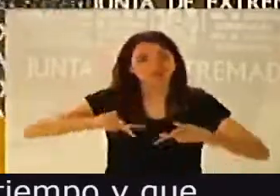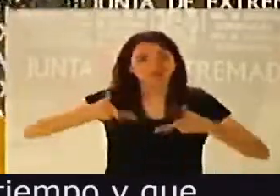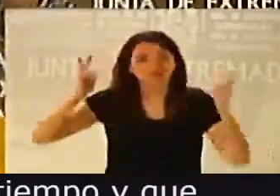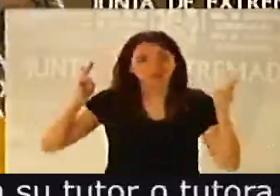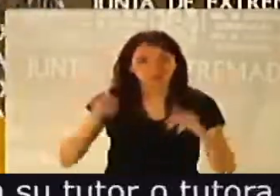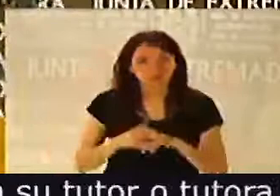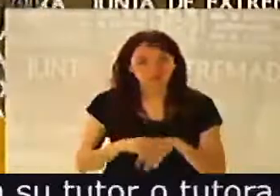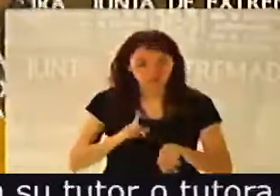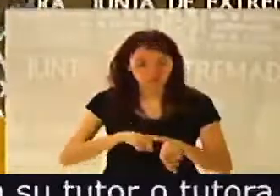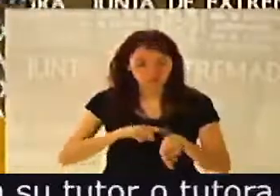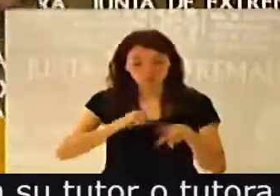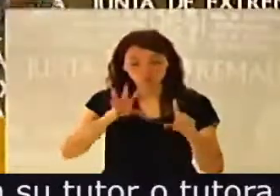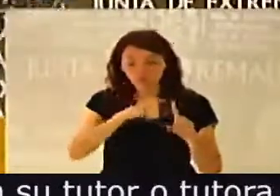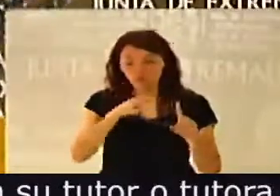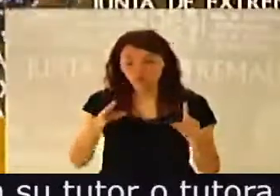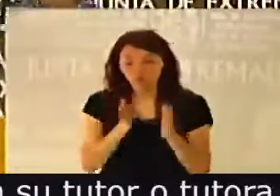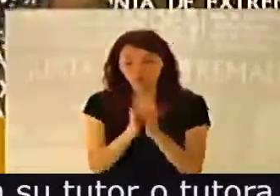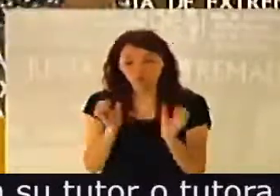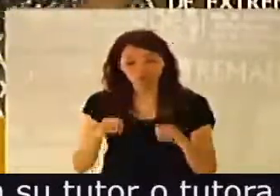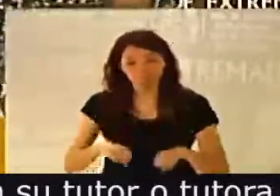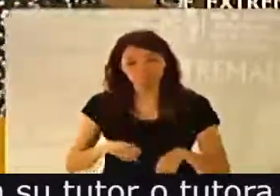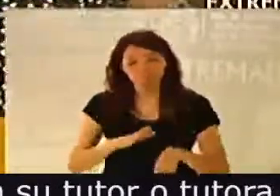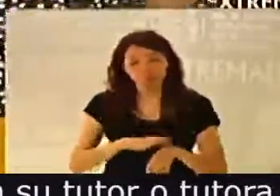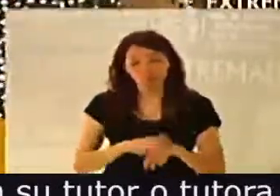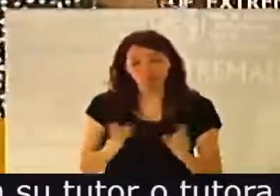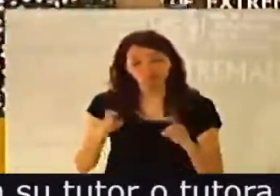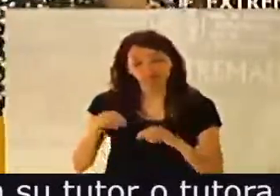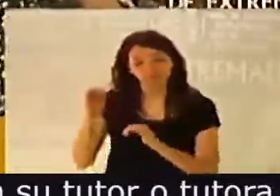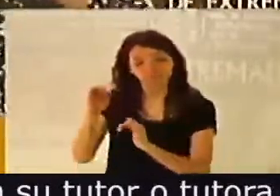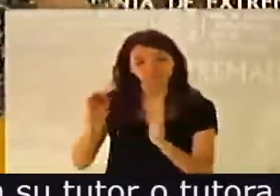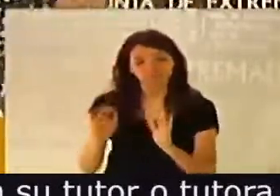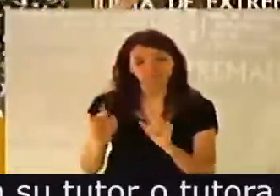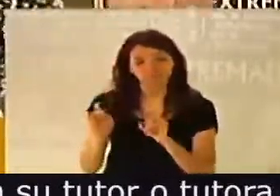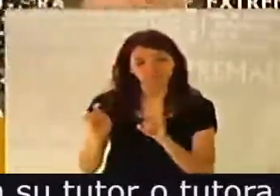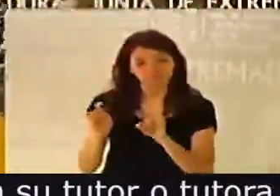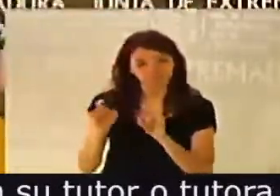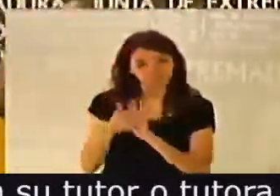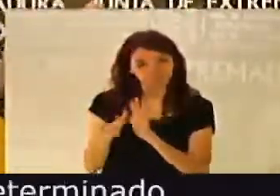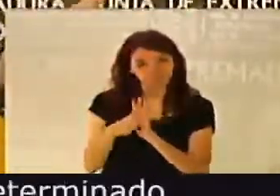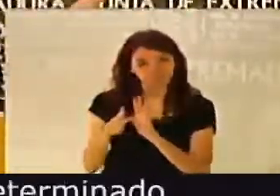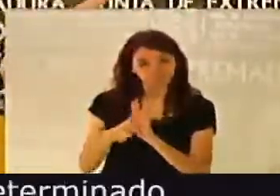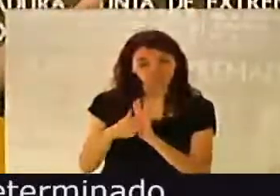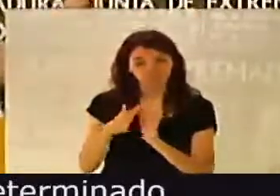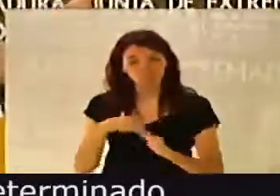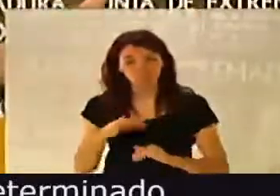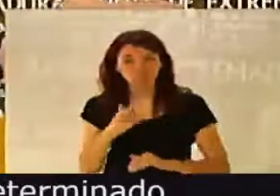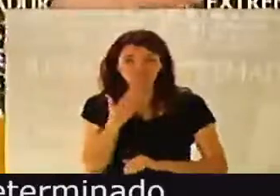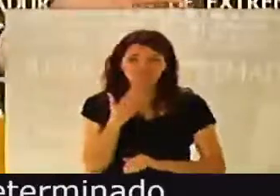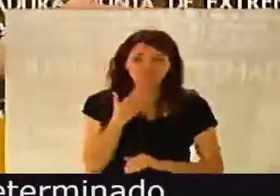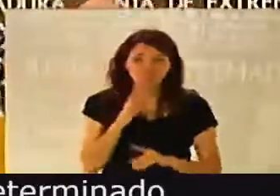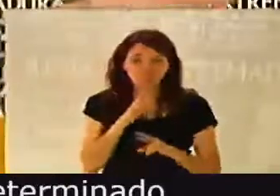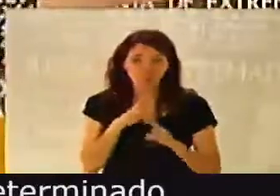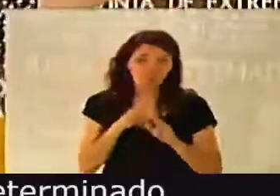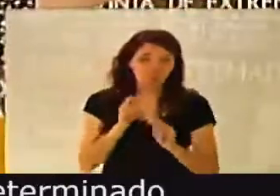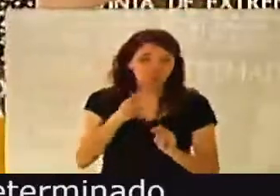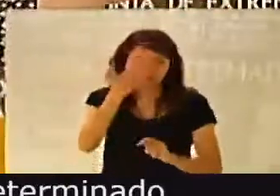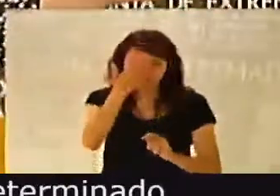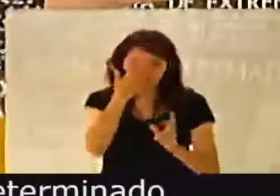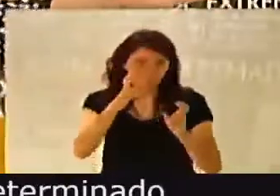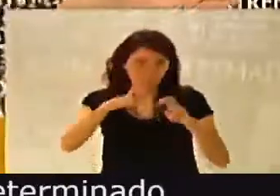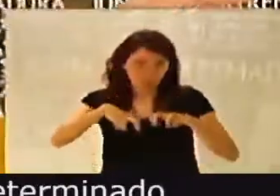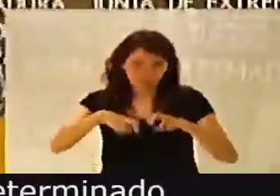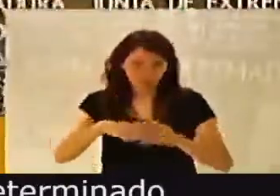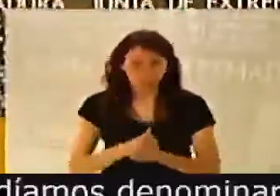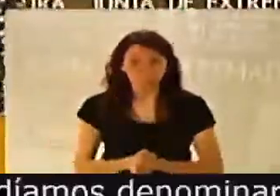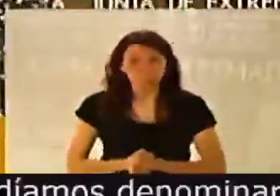un horario determinado presencial para atender a ese niño en lo que podíamos denominar una tutoría.